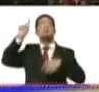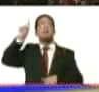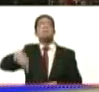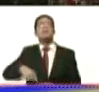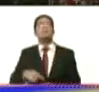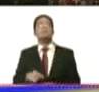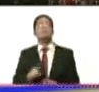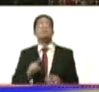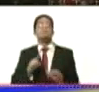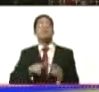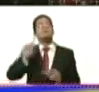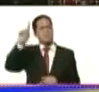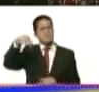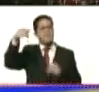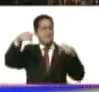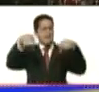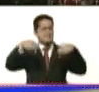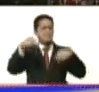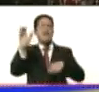también aquí en Caracas.